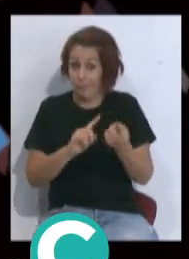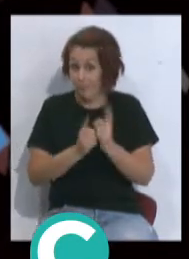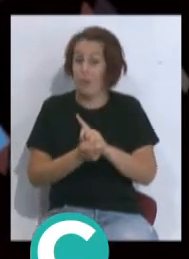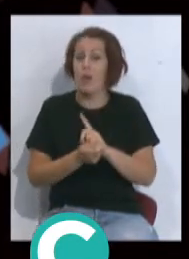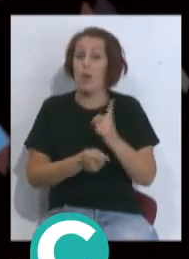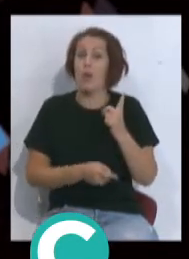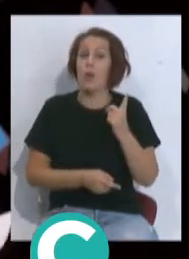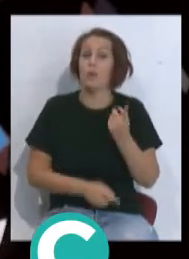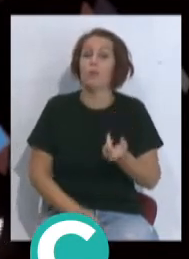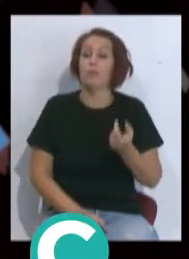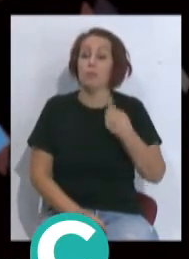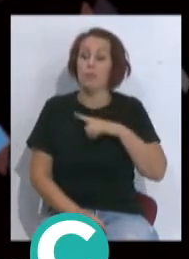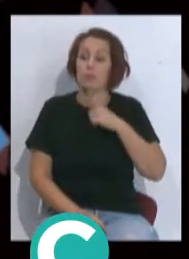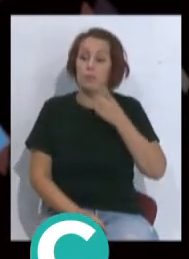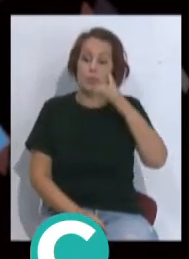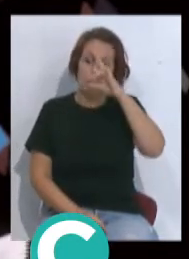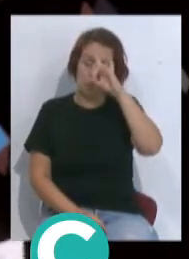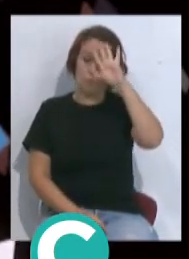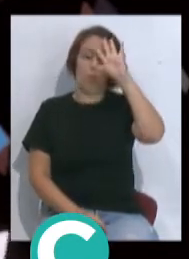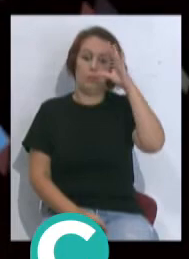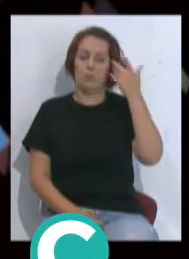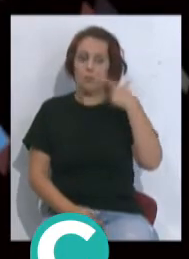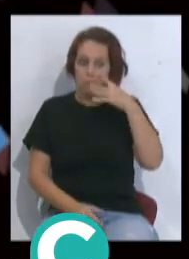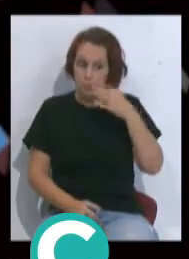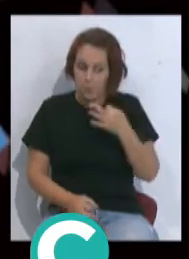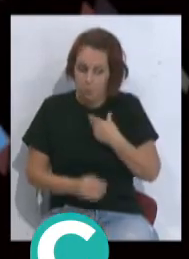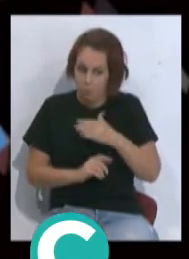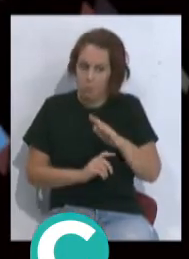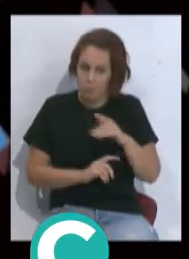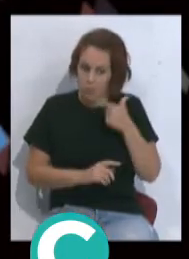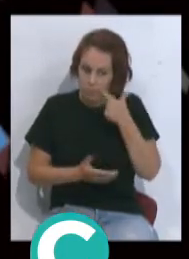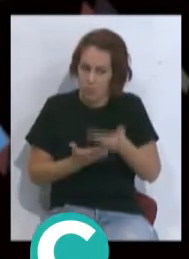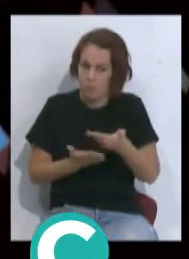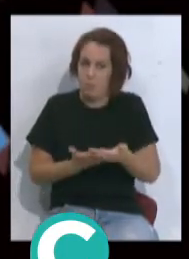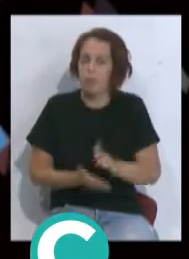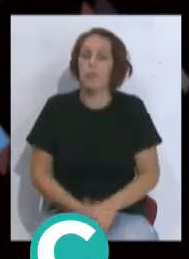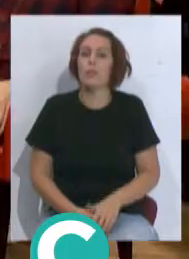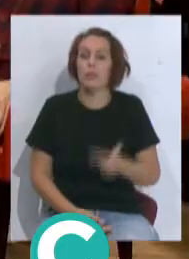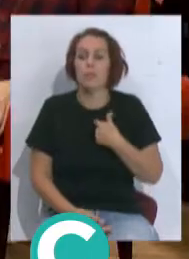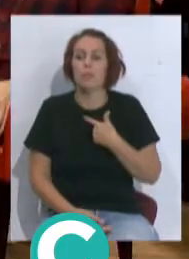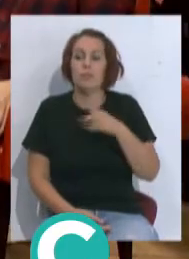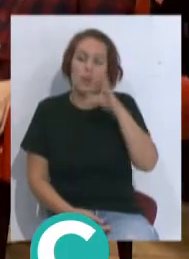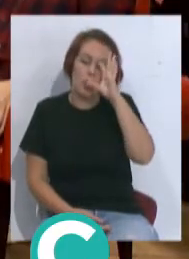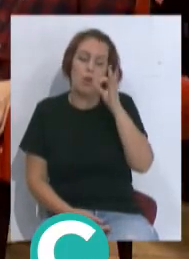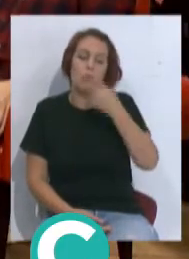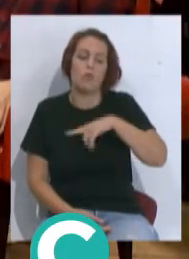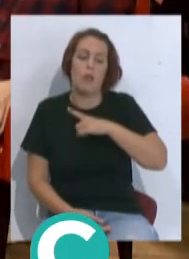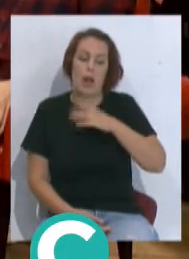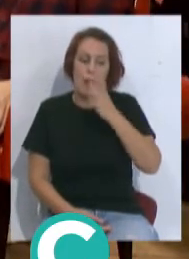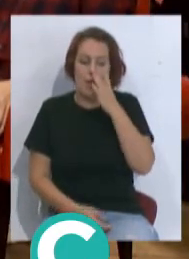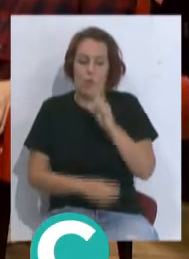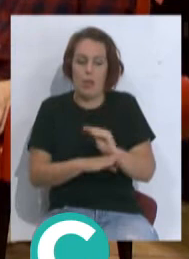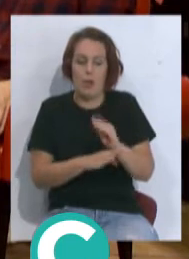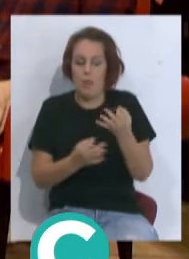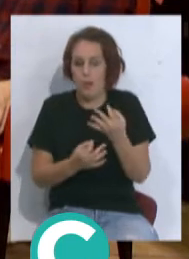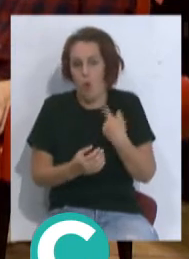día para otro y no nos la vemos venir, y la realidad no está demostrando eso. Entonces creo que deberíamos cuidarlo. Yo ahí voy a hacer